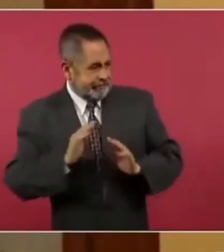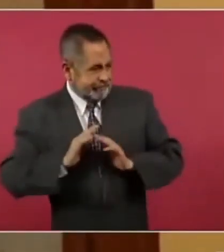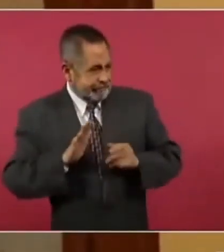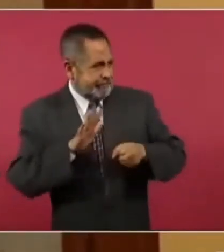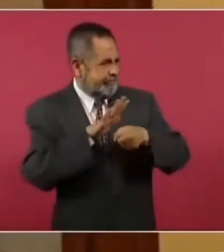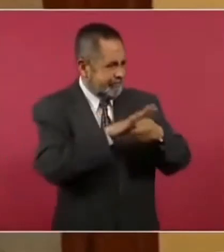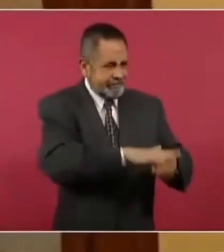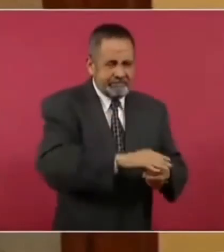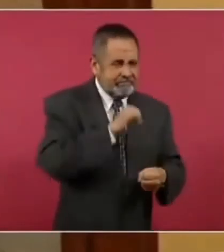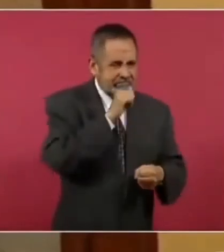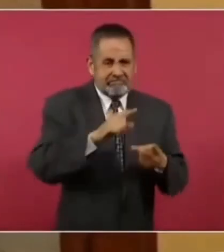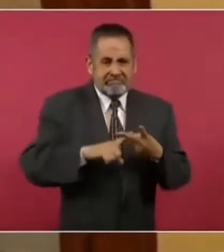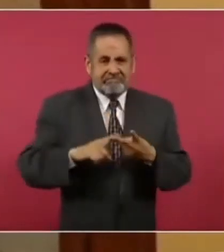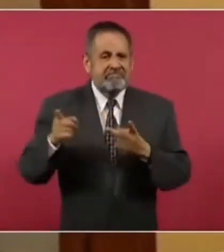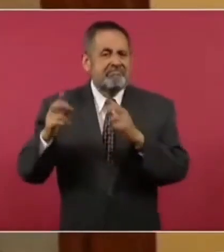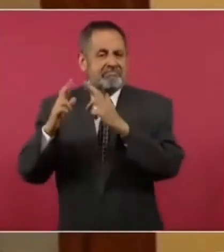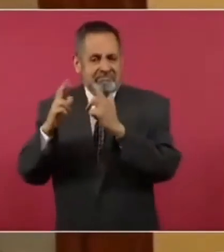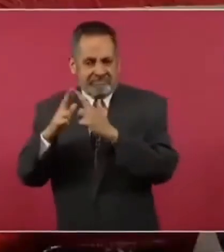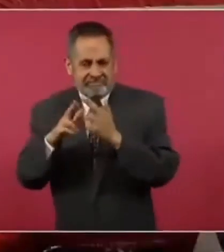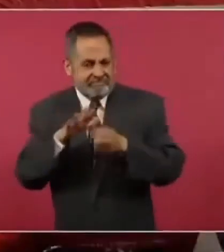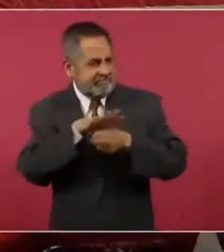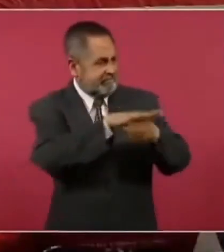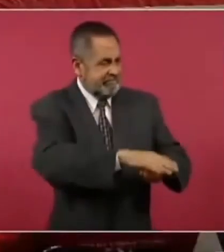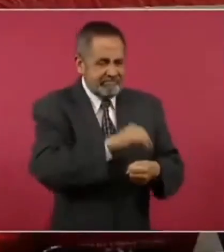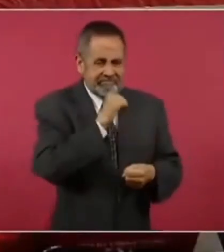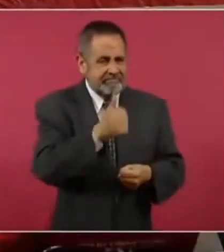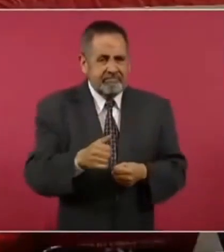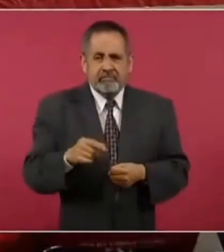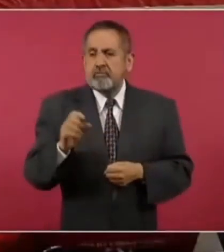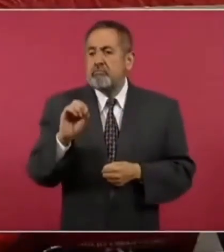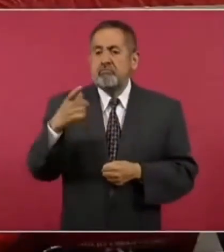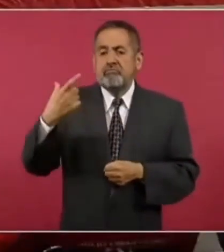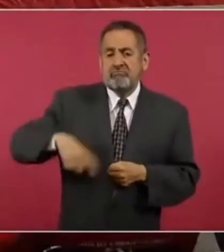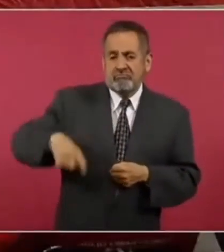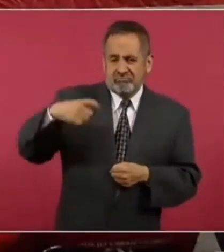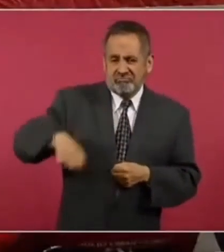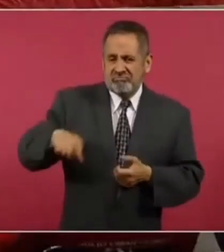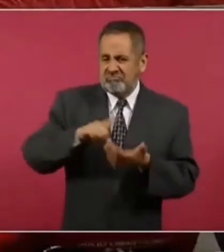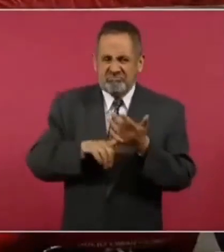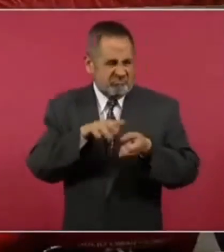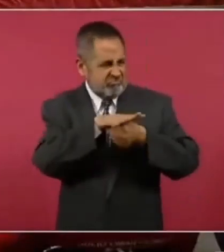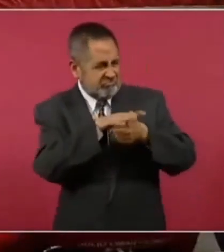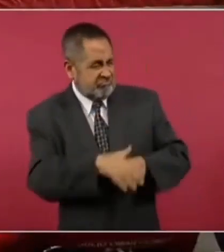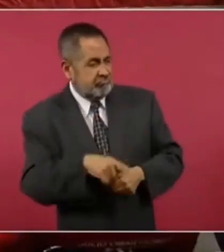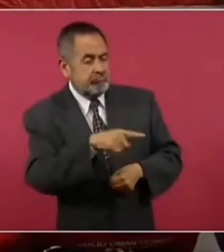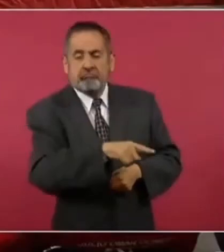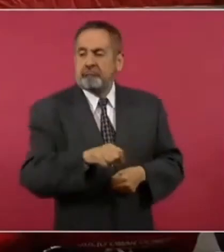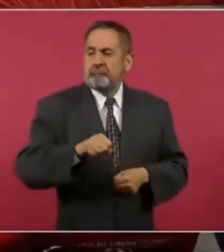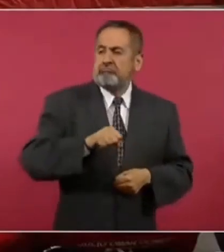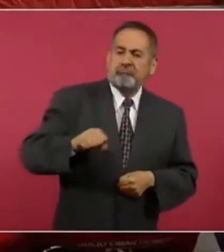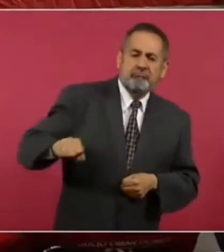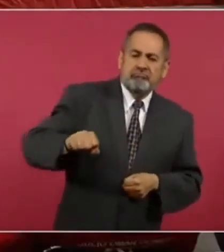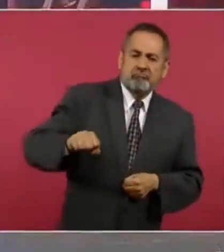el clerical o el de la burguesía adinerada,